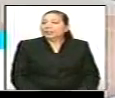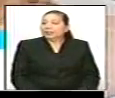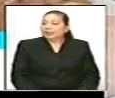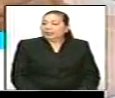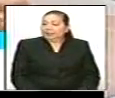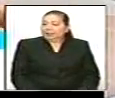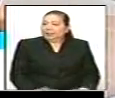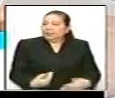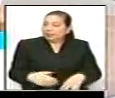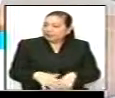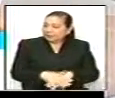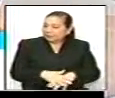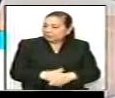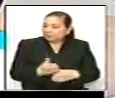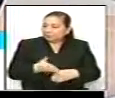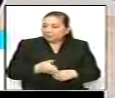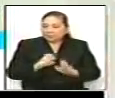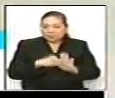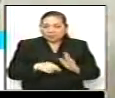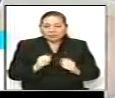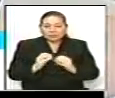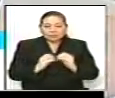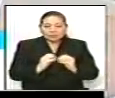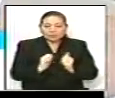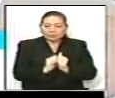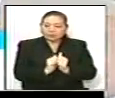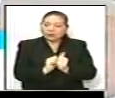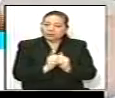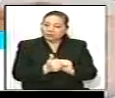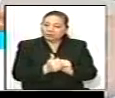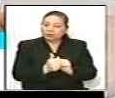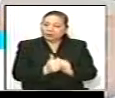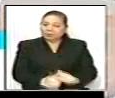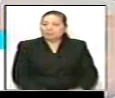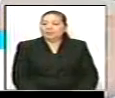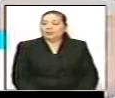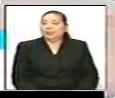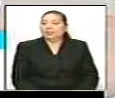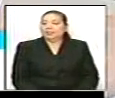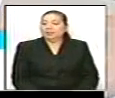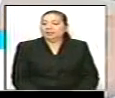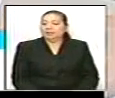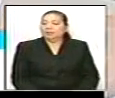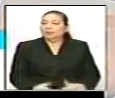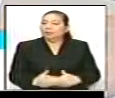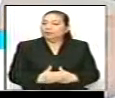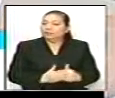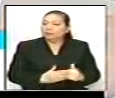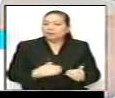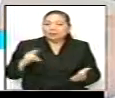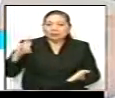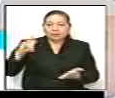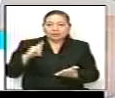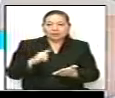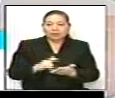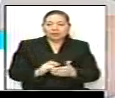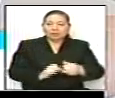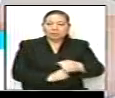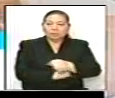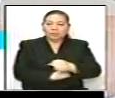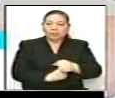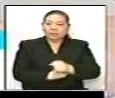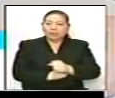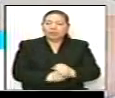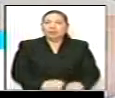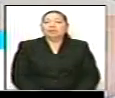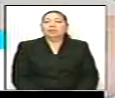en gestión a través del programa Reconstrucción con Cambios, que es de construcción de gaviones a la altura del puente Bailey, que está